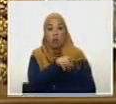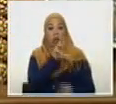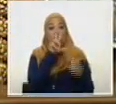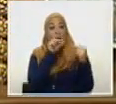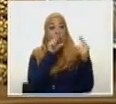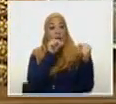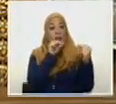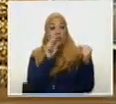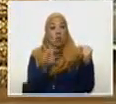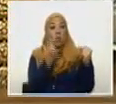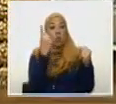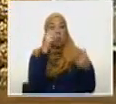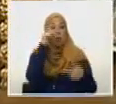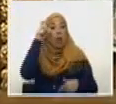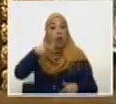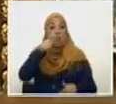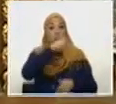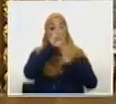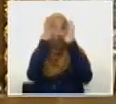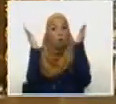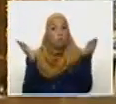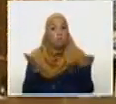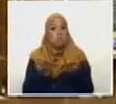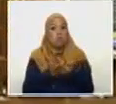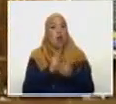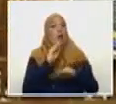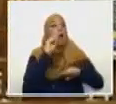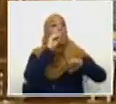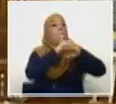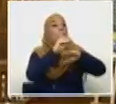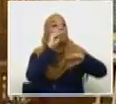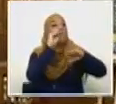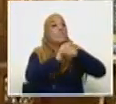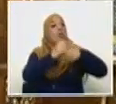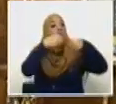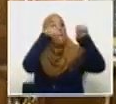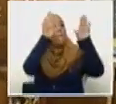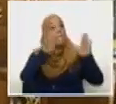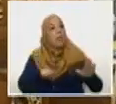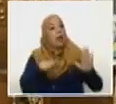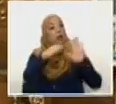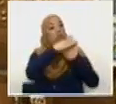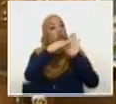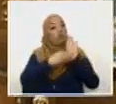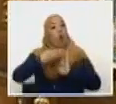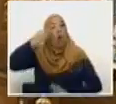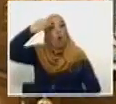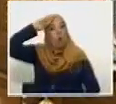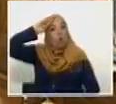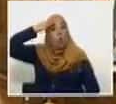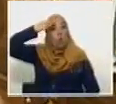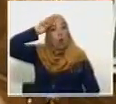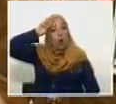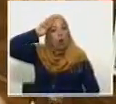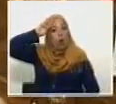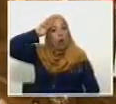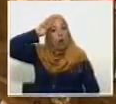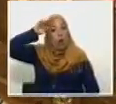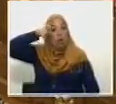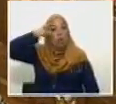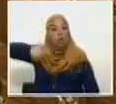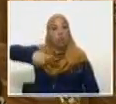donde una vez más los pueblos del mundo le piden que levanten las sanciones contra el pueblo cubano.